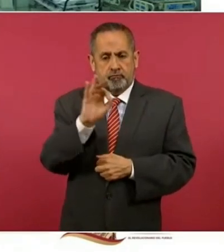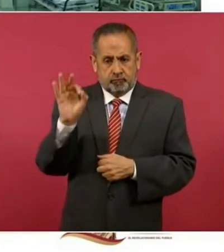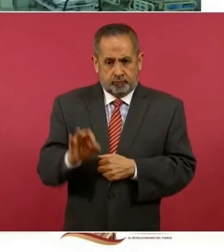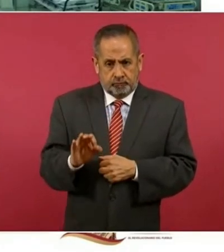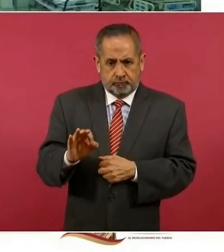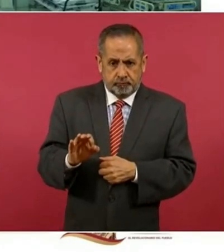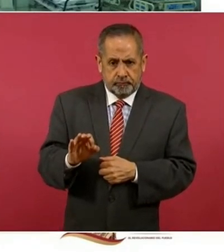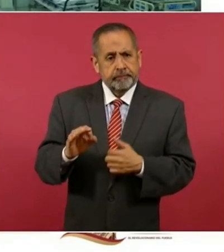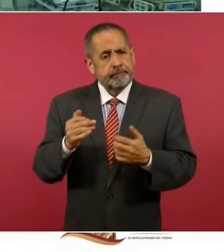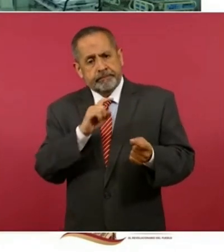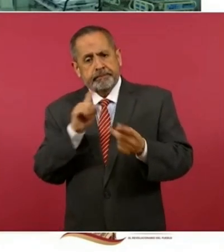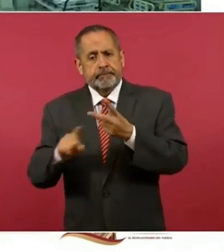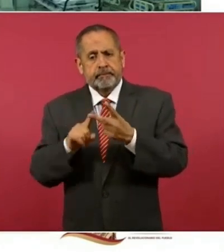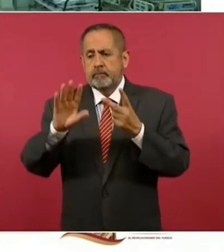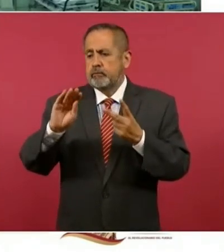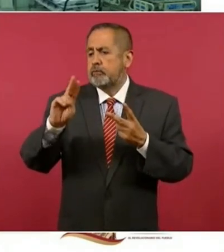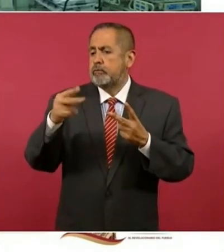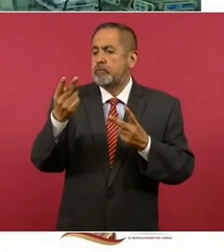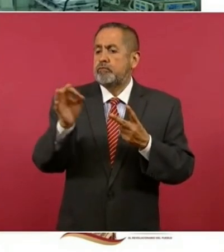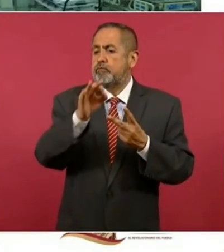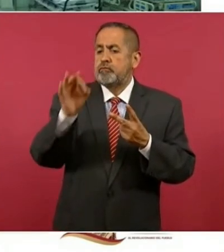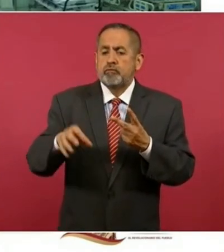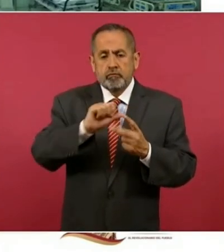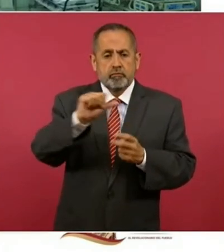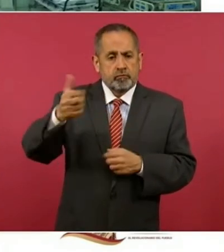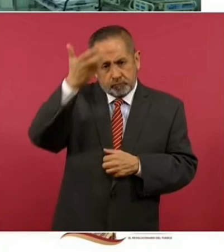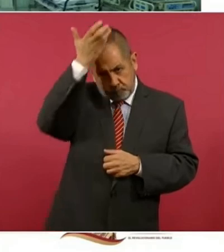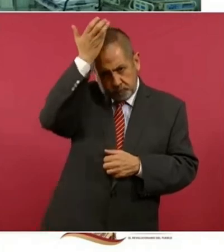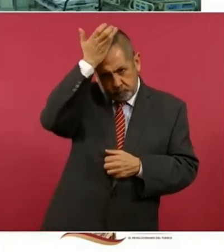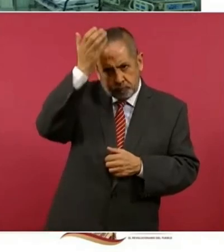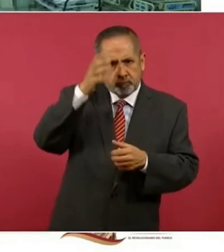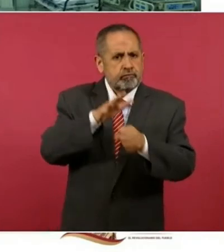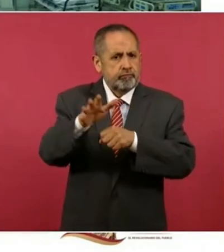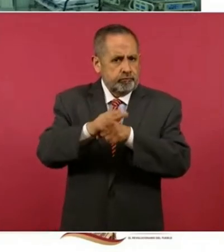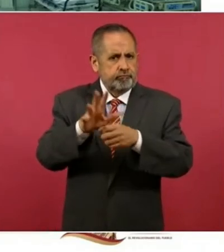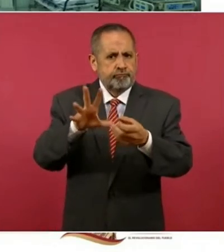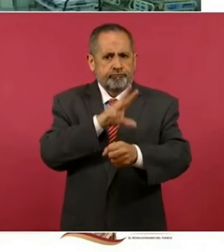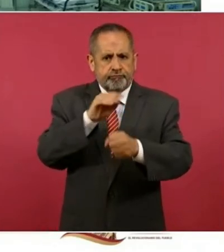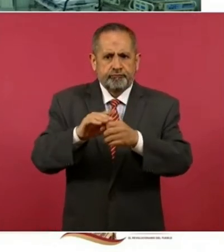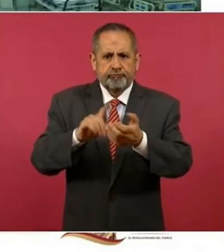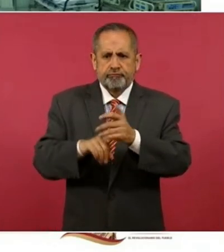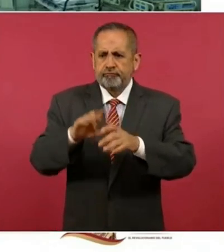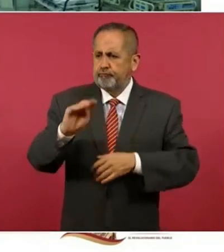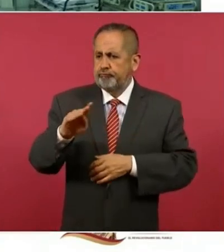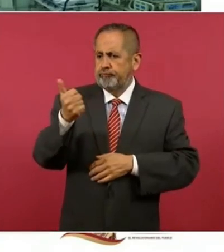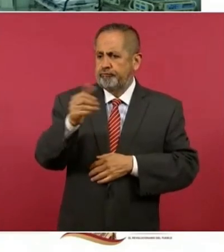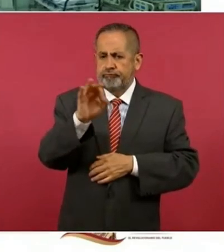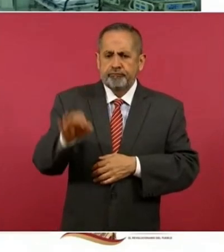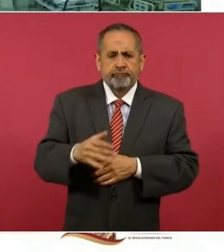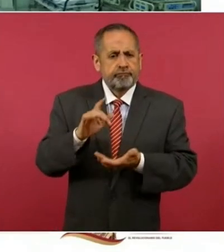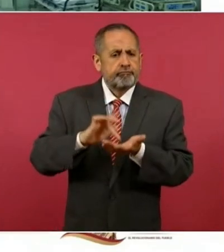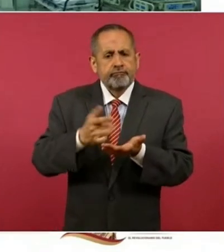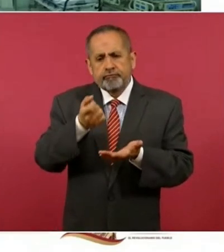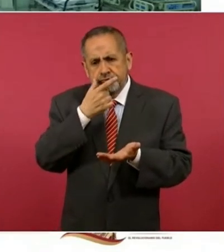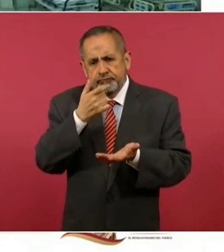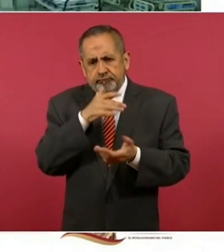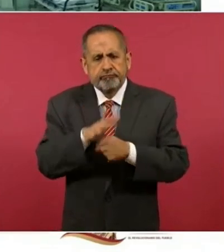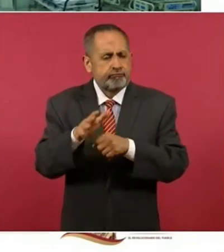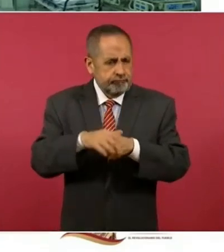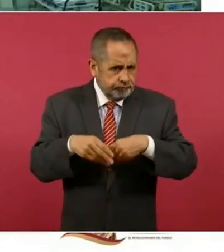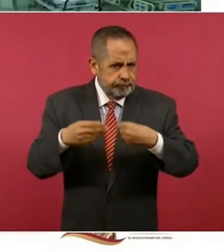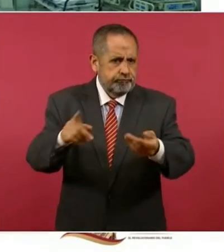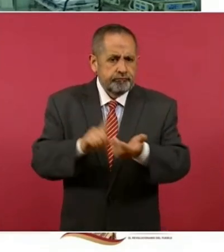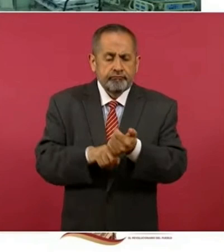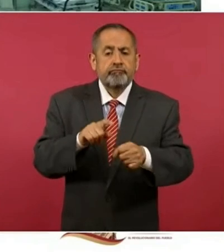del 92% en el personal de enfermería. El abasto de medicamentos está en 96%. En este estado empezamos